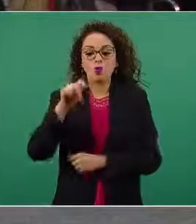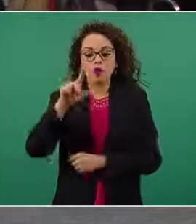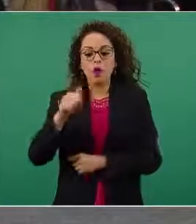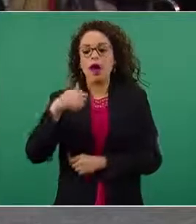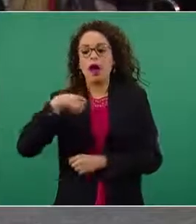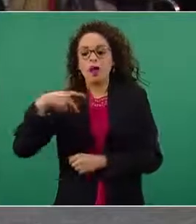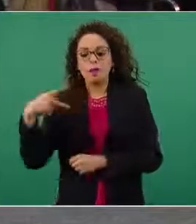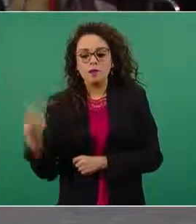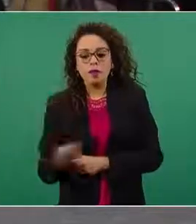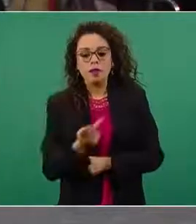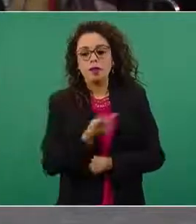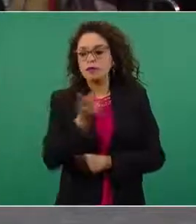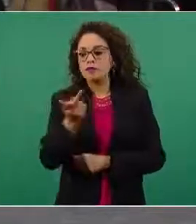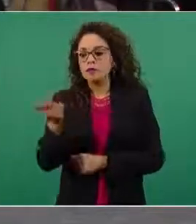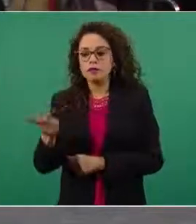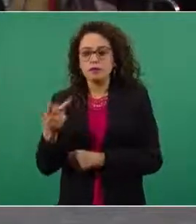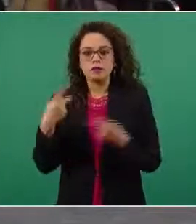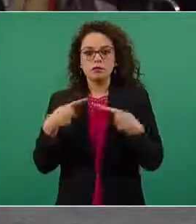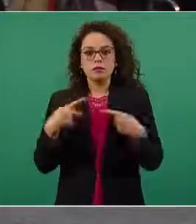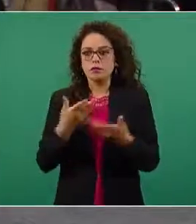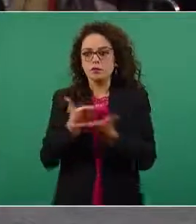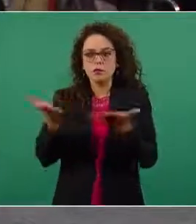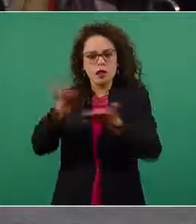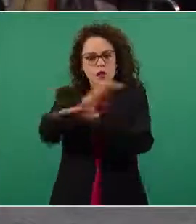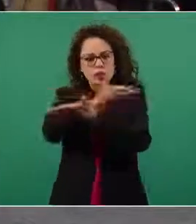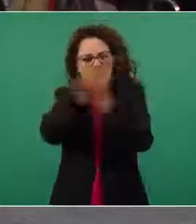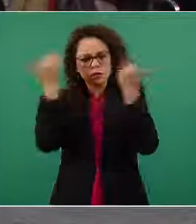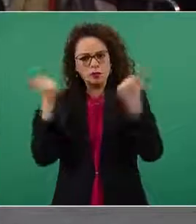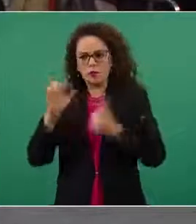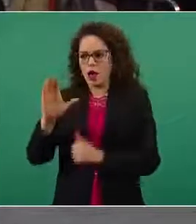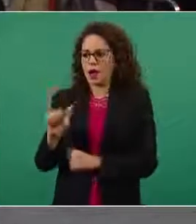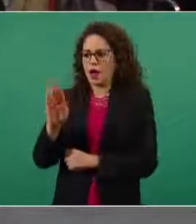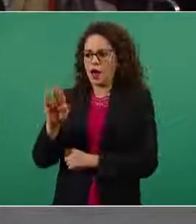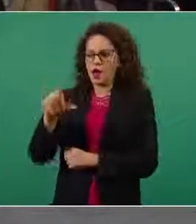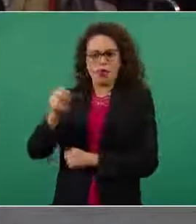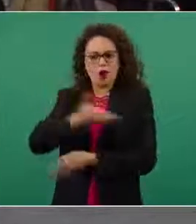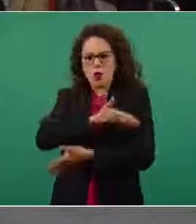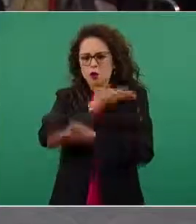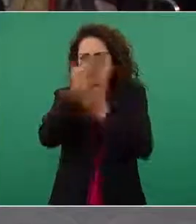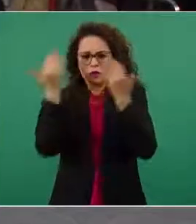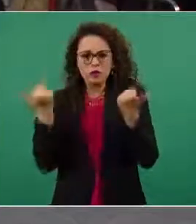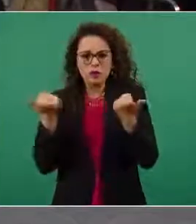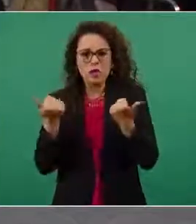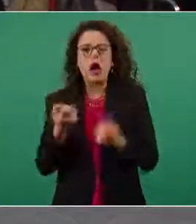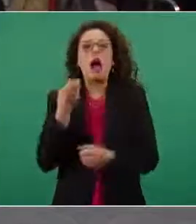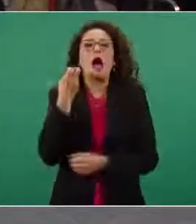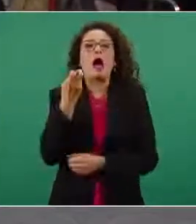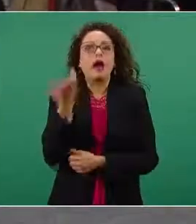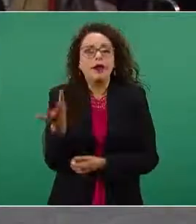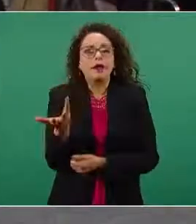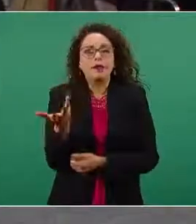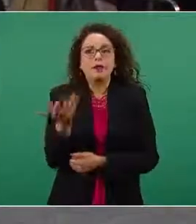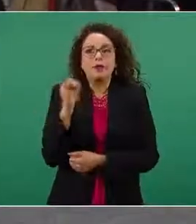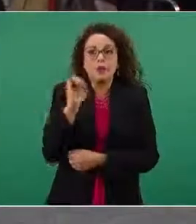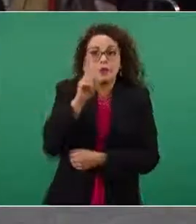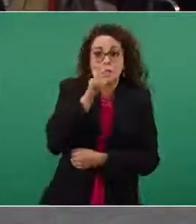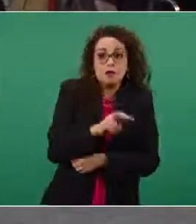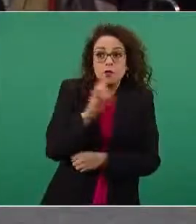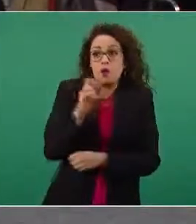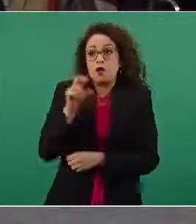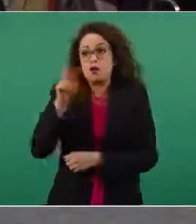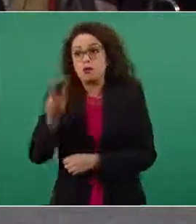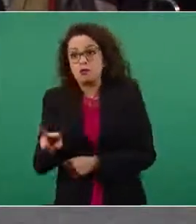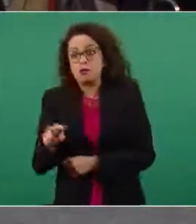que gente de Cabildo no sabía. Entonces, lo que nos decimos, bueno, si es cierto o no es cierto, lo que queremos es que